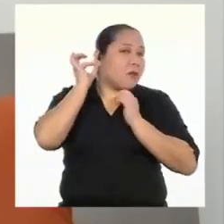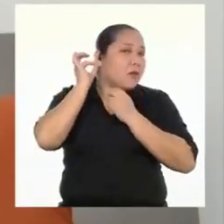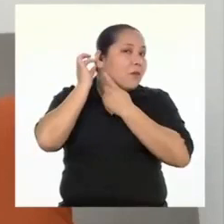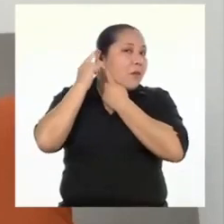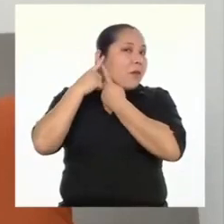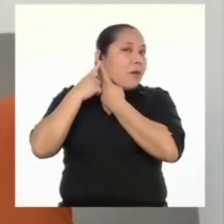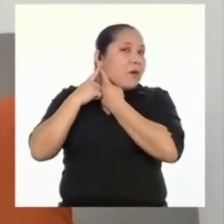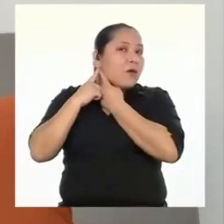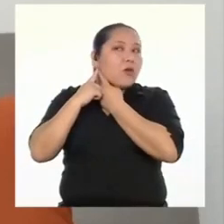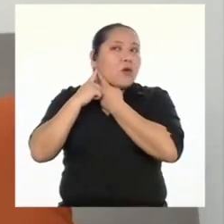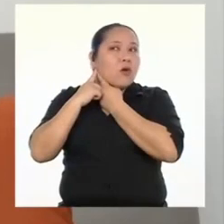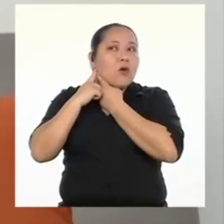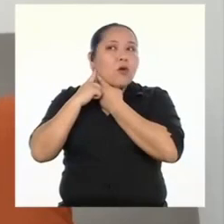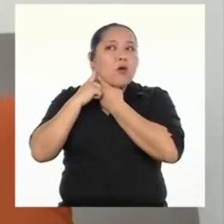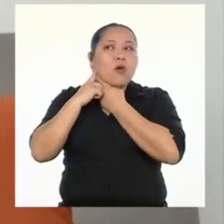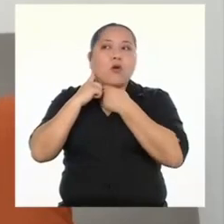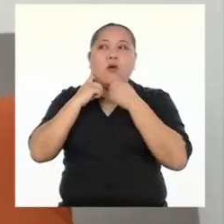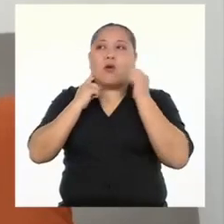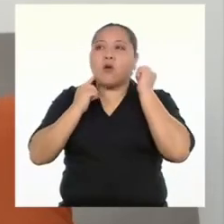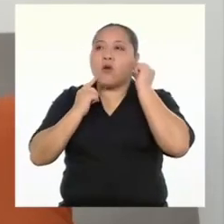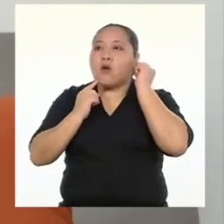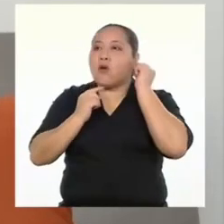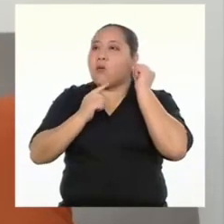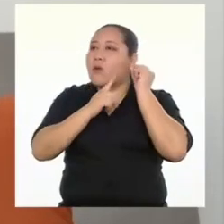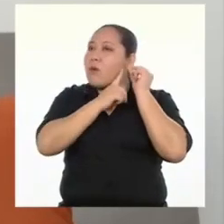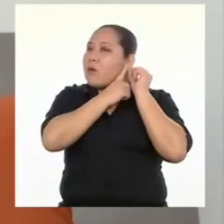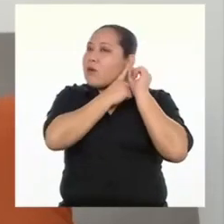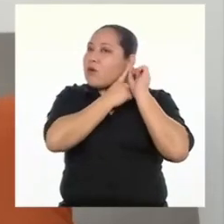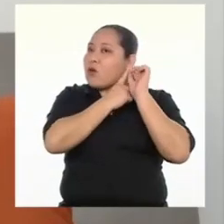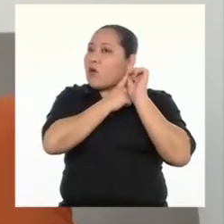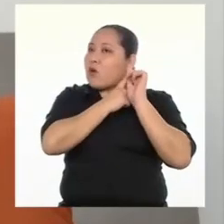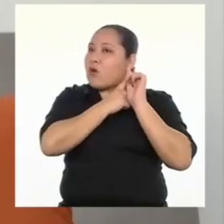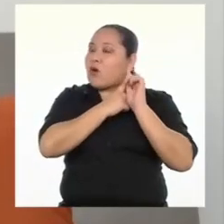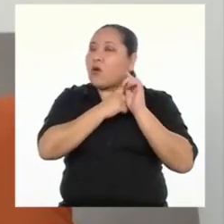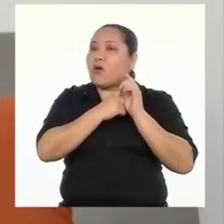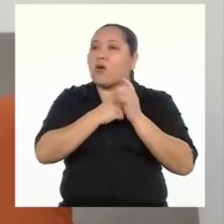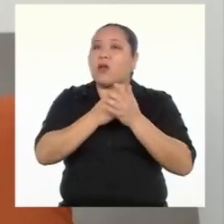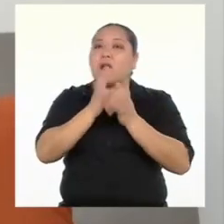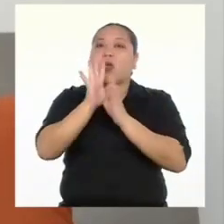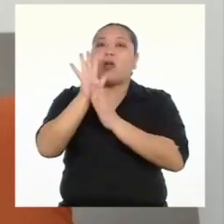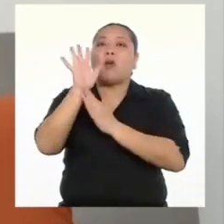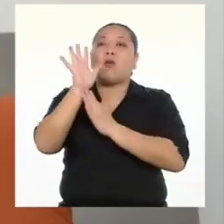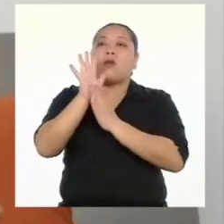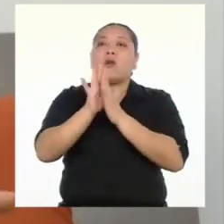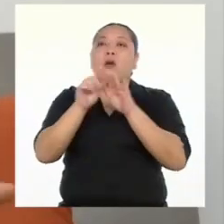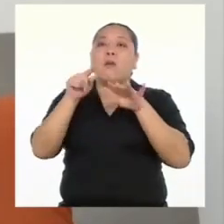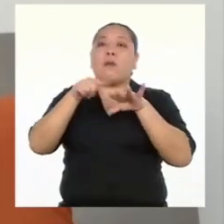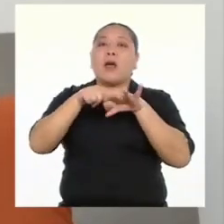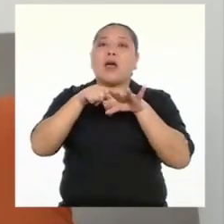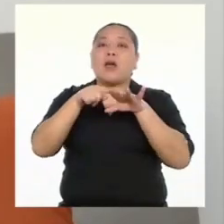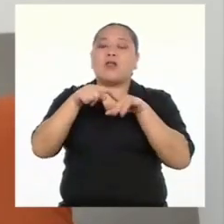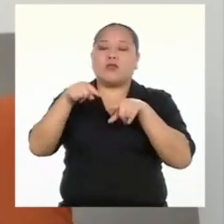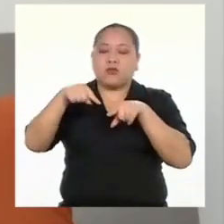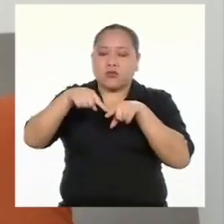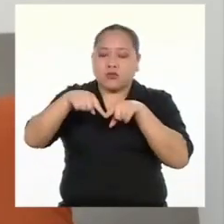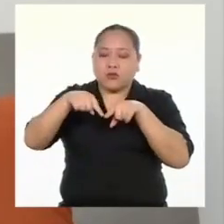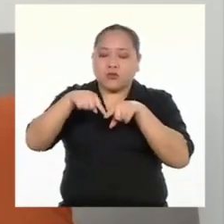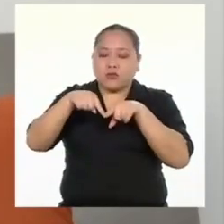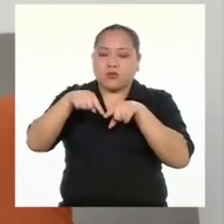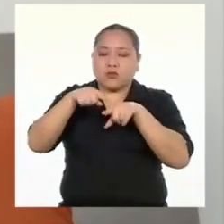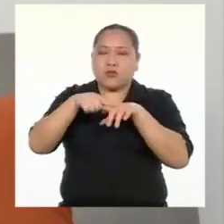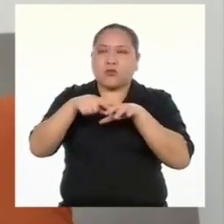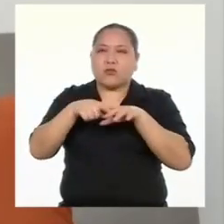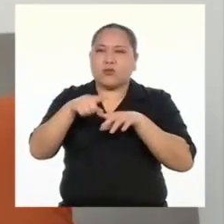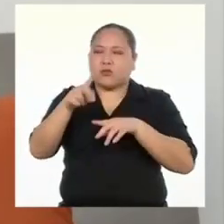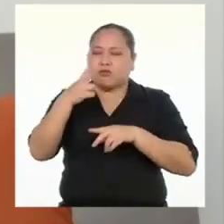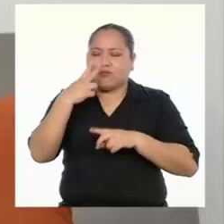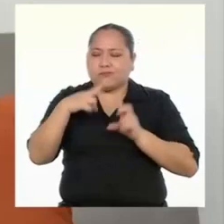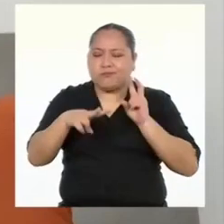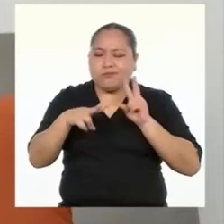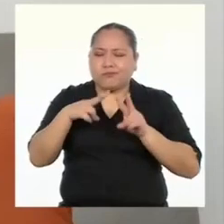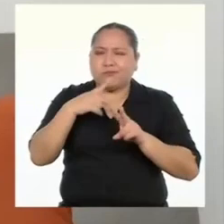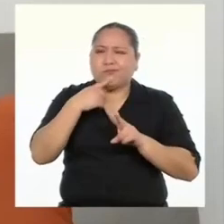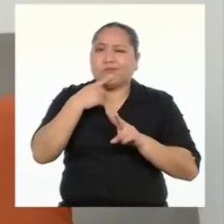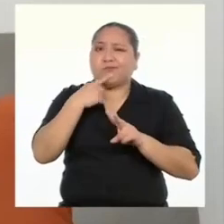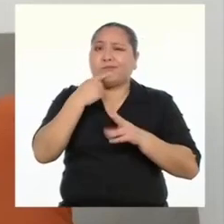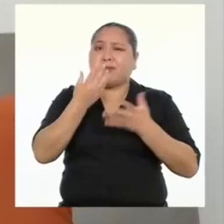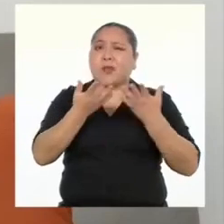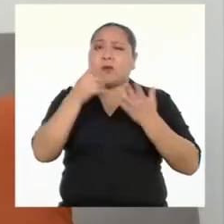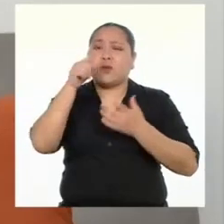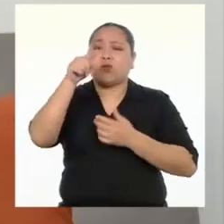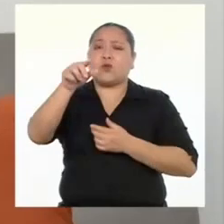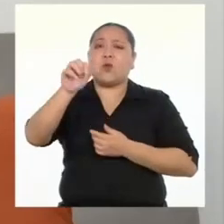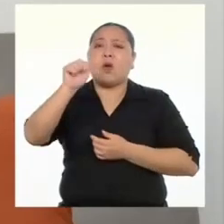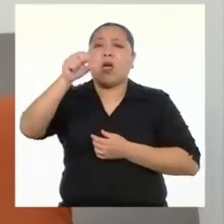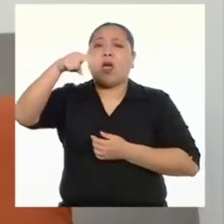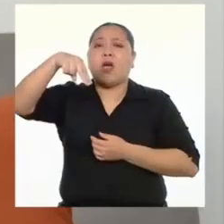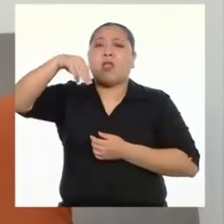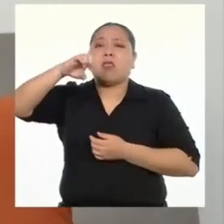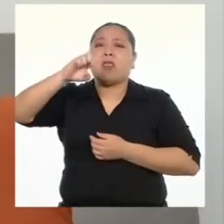auricular, en los labios, en las palmas de las manos, en el lecho ungual. Y esto nos hará sospechar de que tú puedas estar teniendo anemia